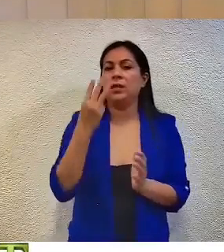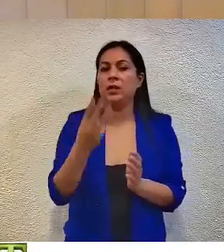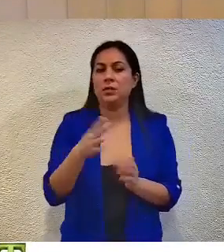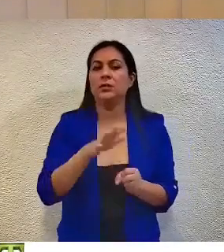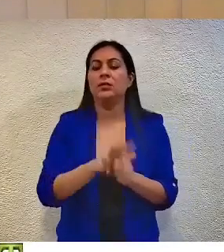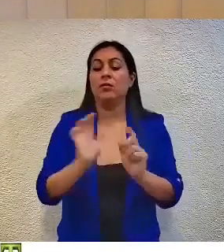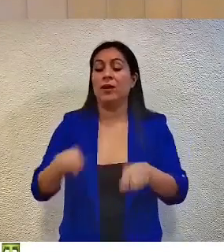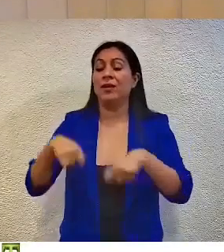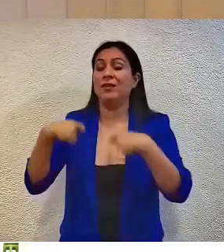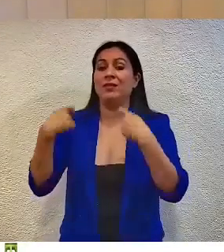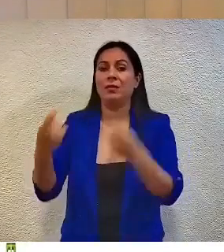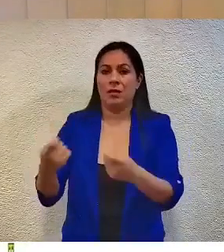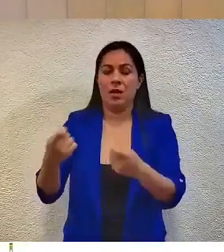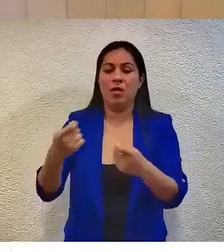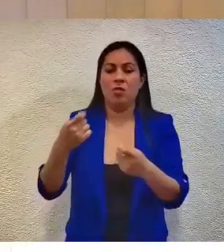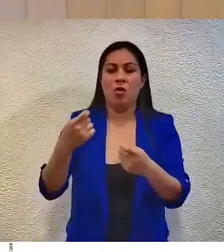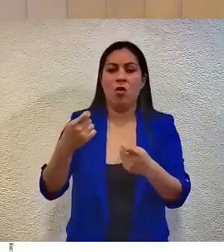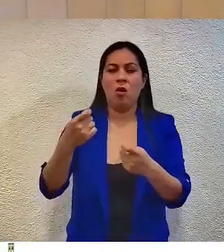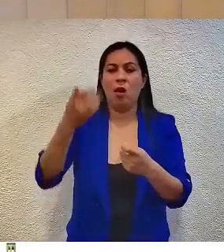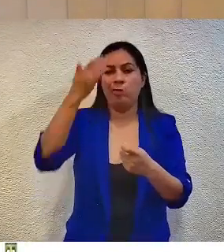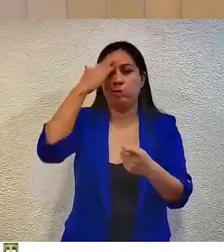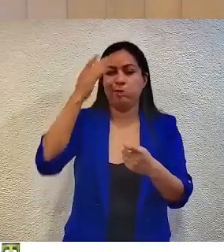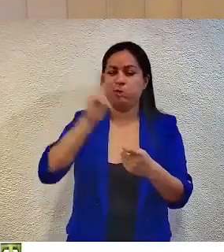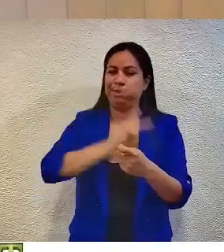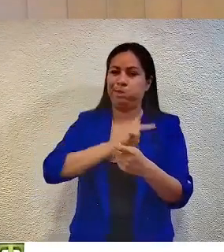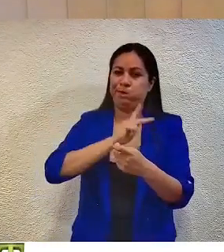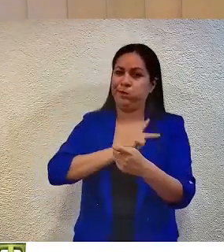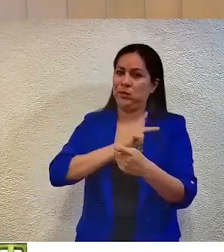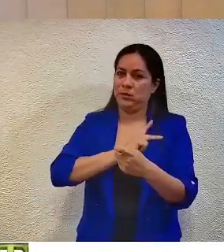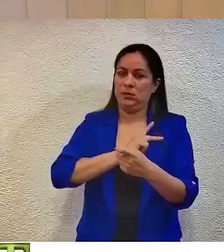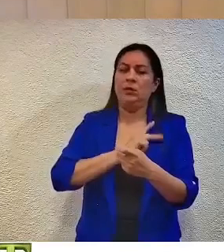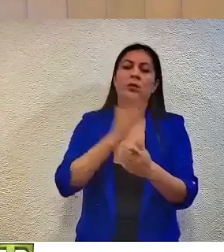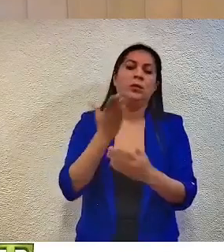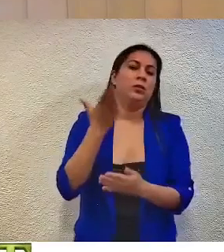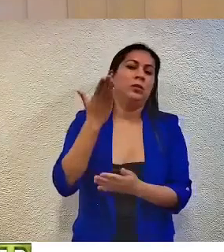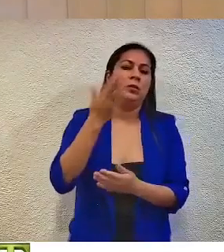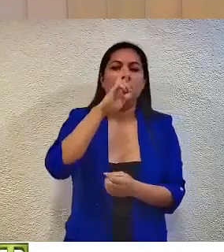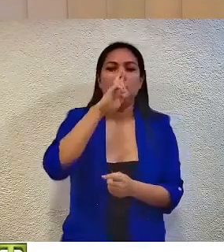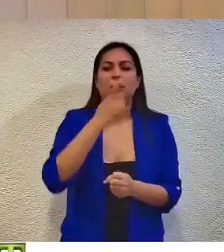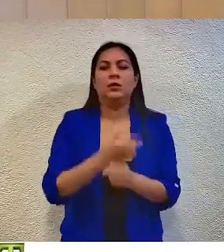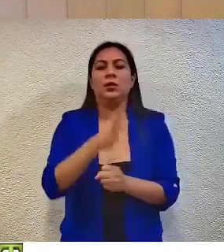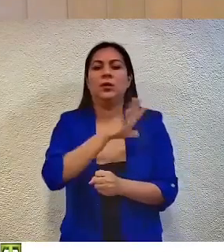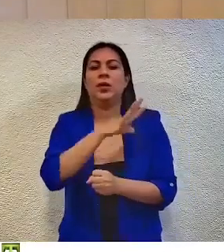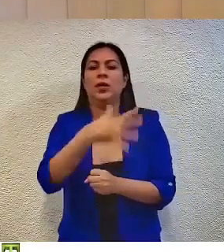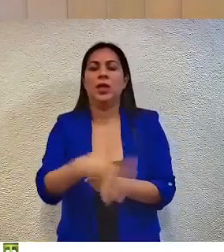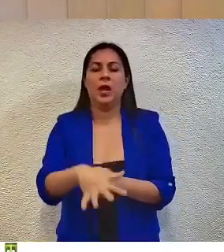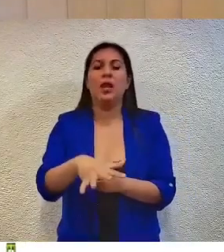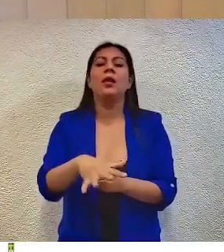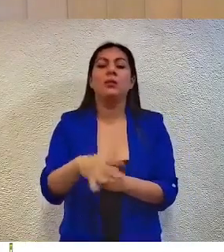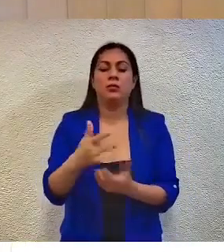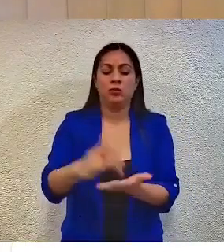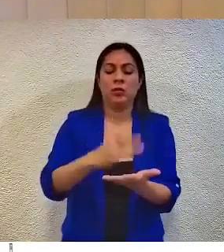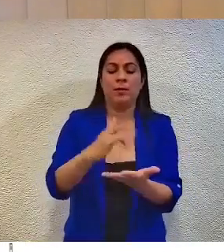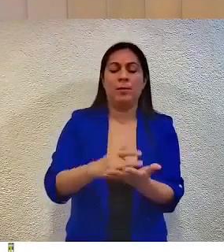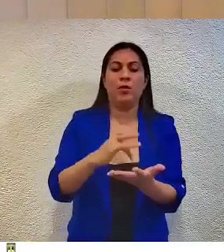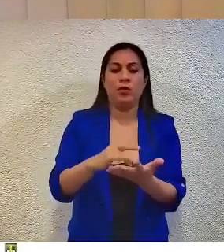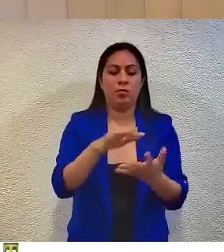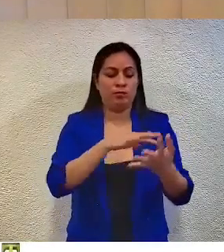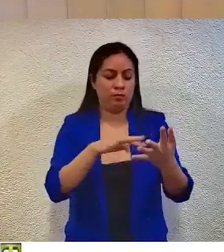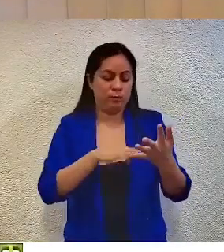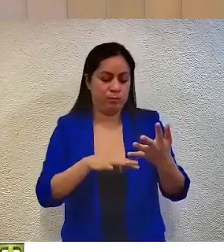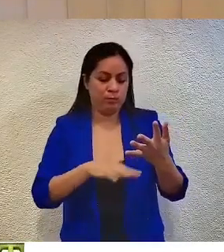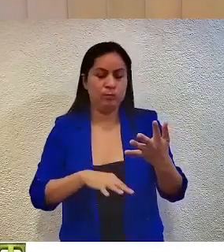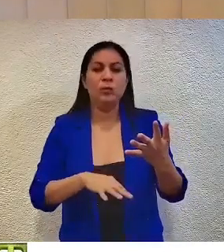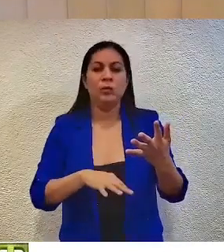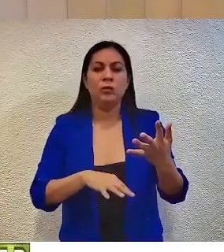que fue turnado a la ponencia a mi cargo. Por lo tanto, le solicito al secretario general de Acuerdos nos apoye con la cuenta